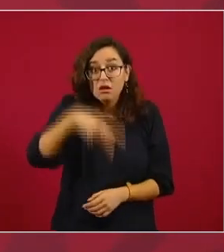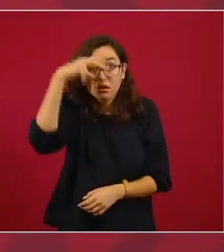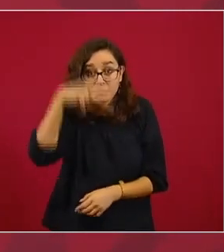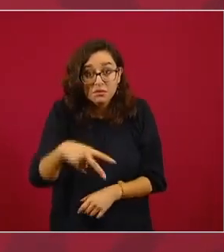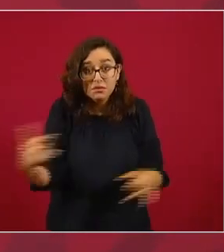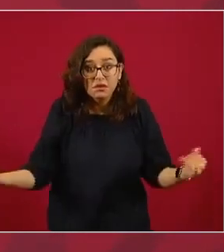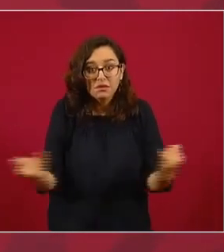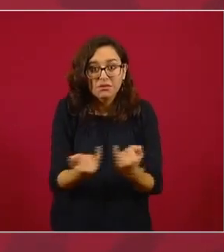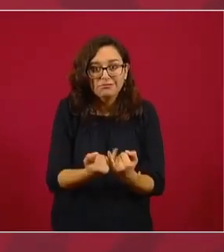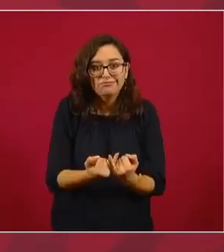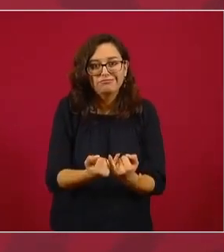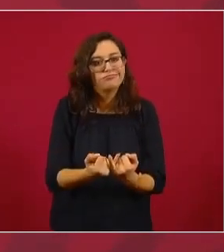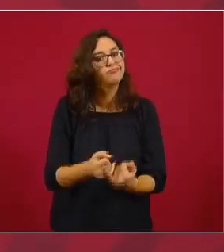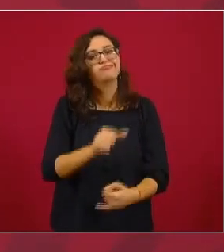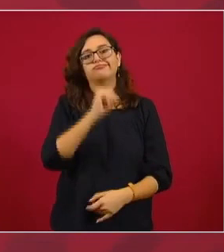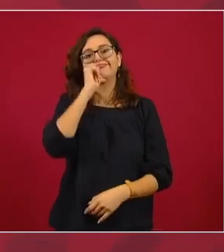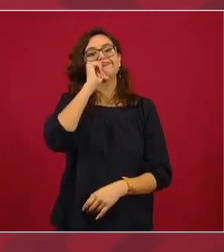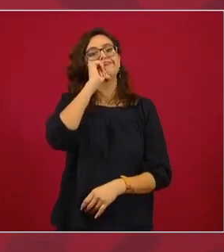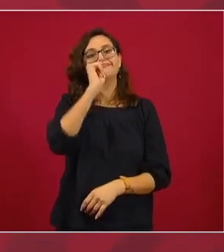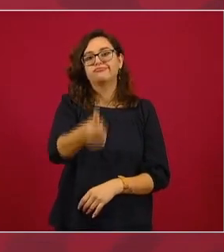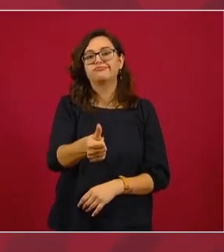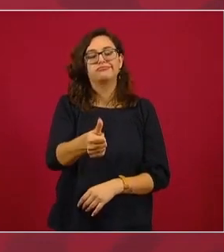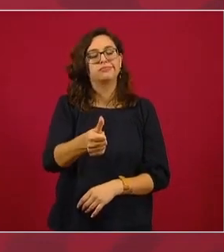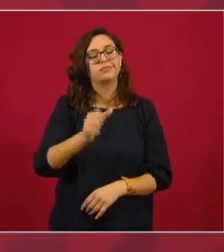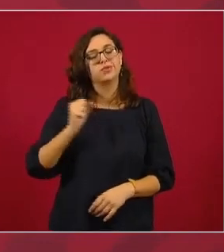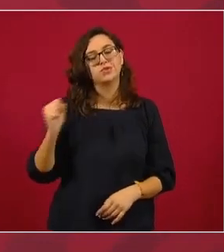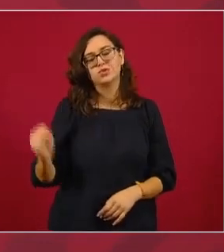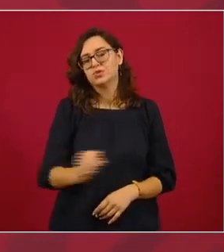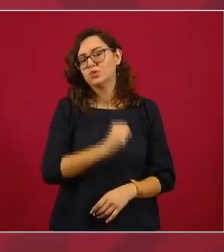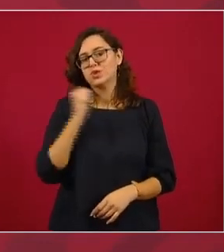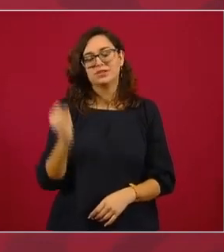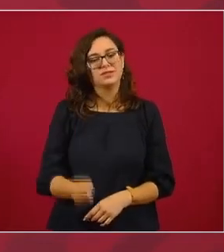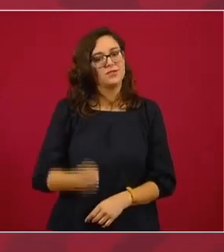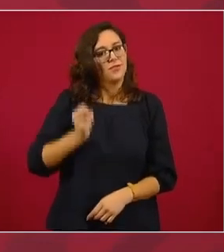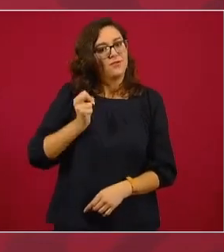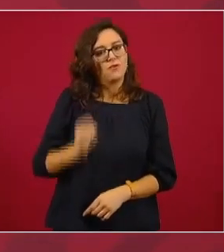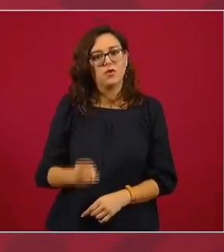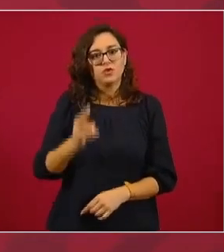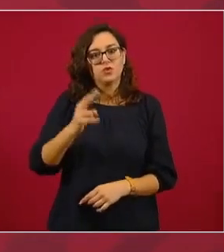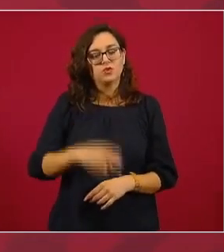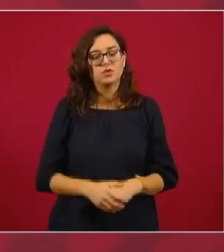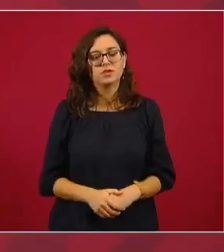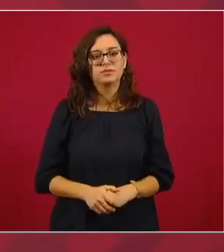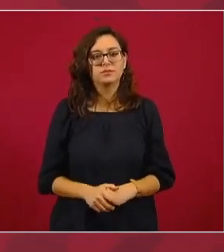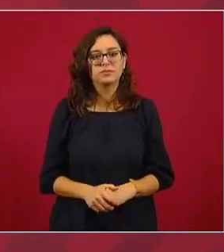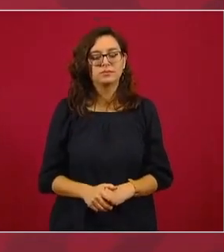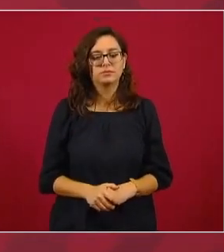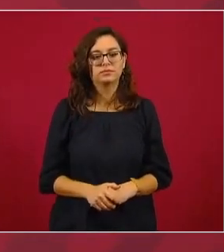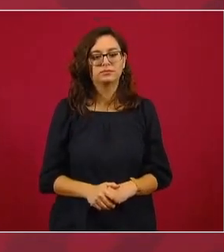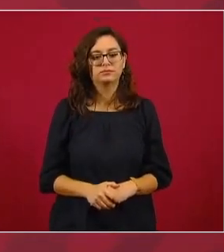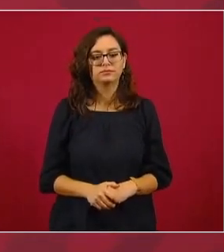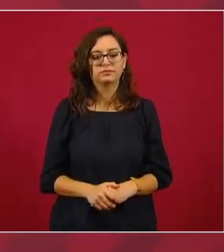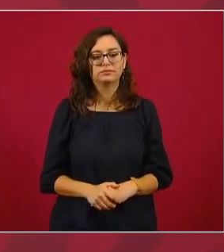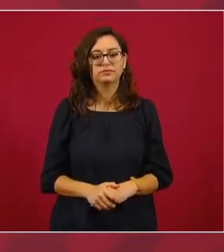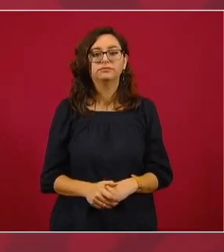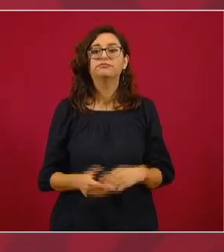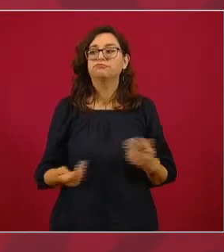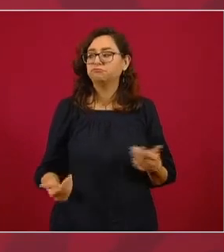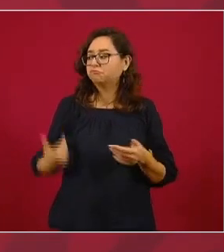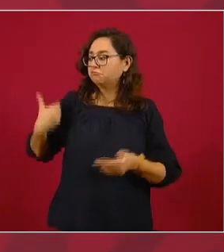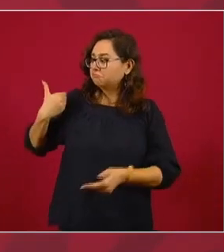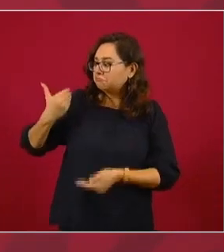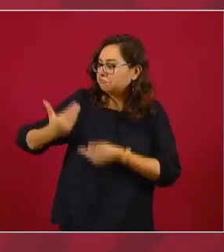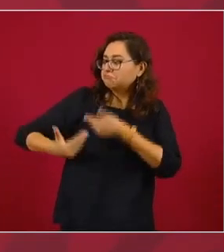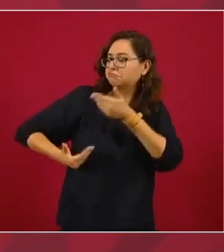afortunadamente, en nuestro país. ¿Por qué hemos salido